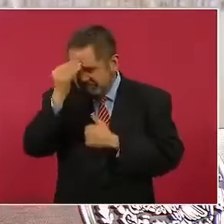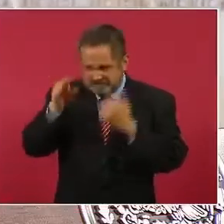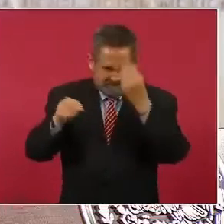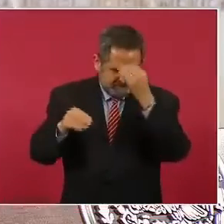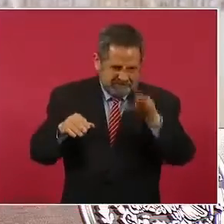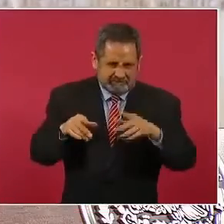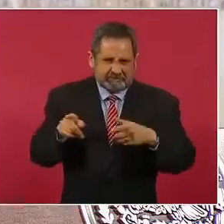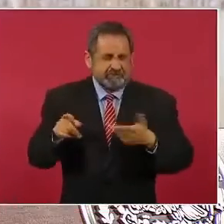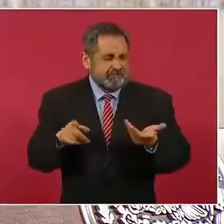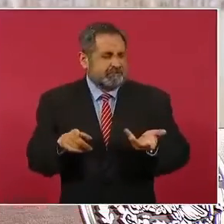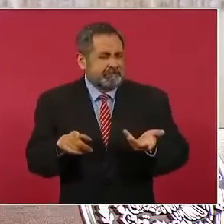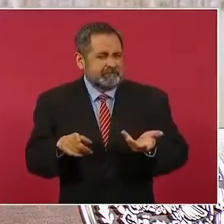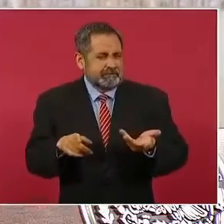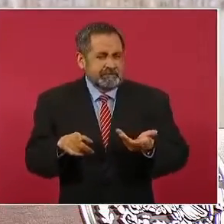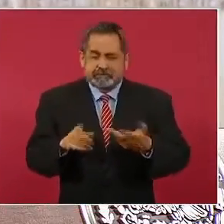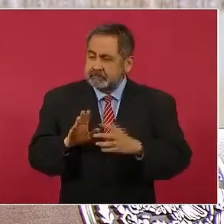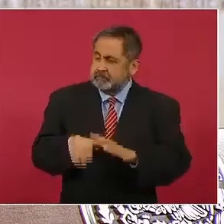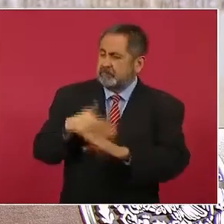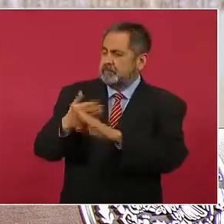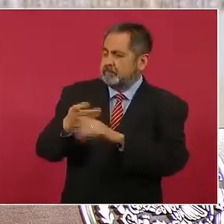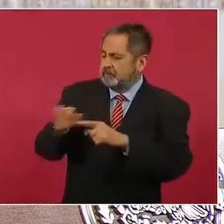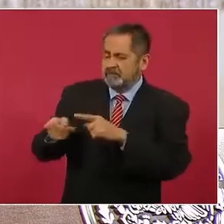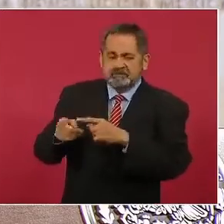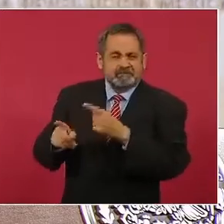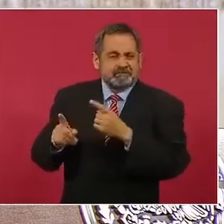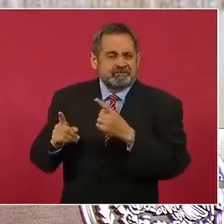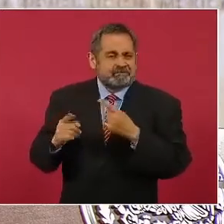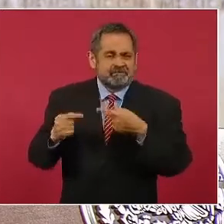en contra de los opositores.